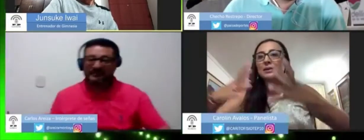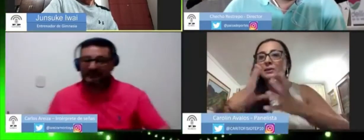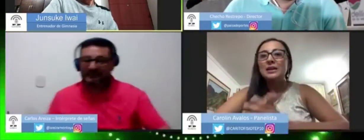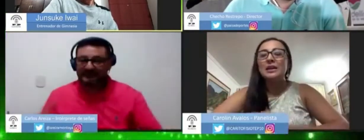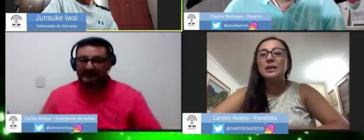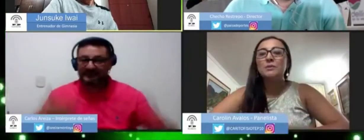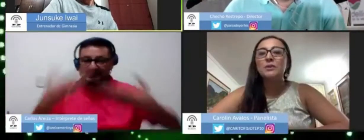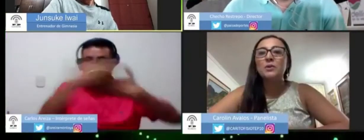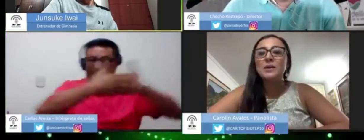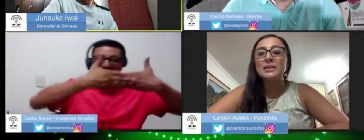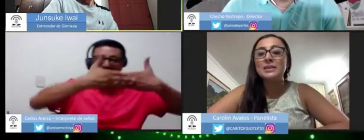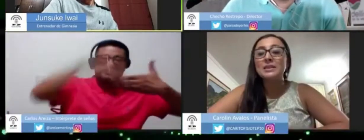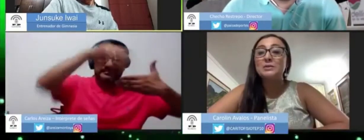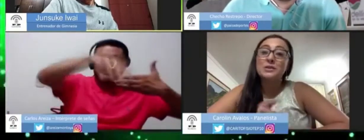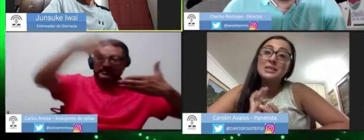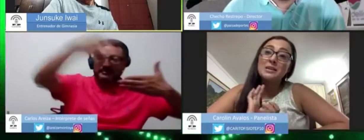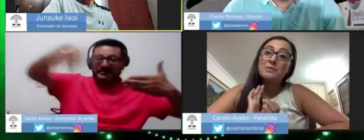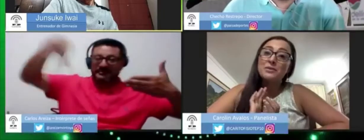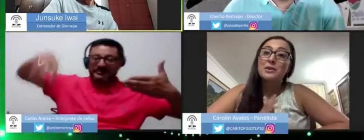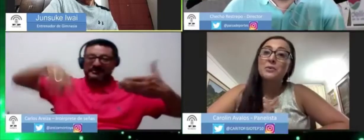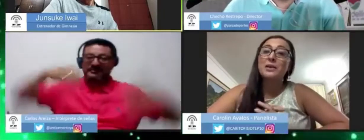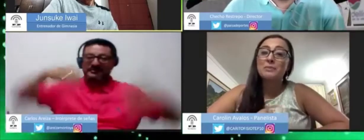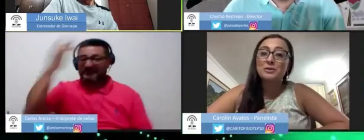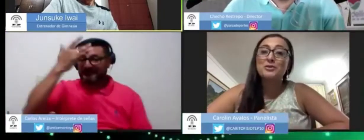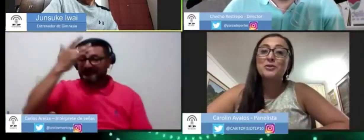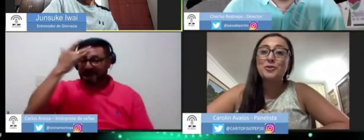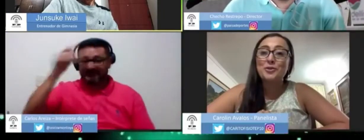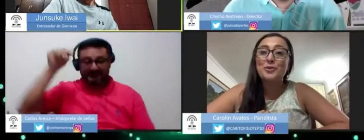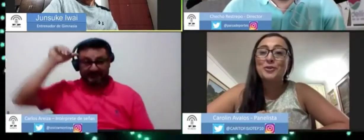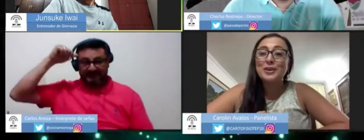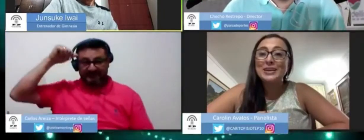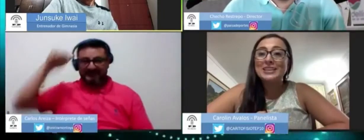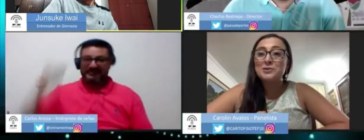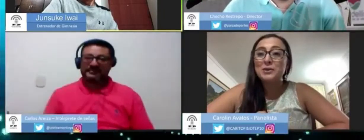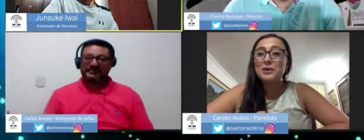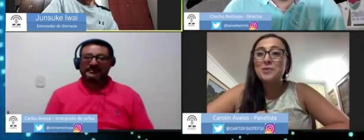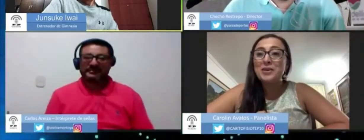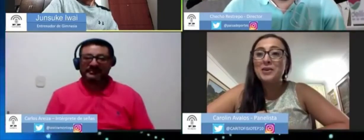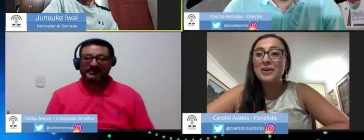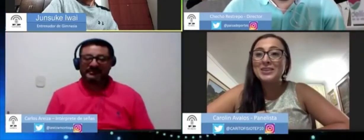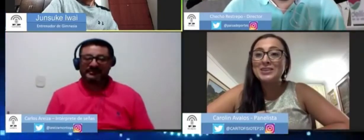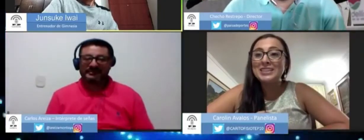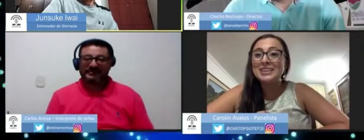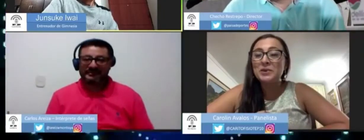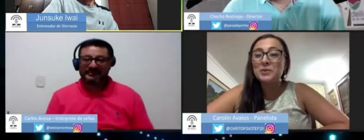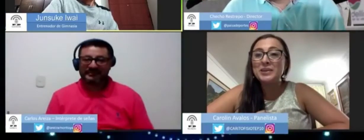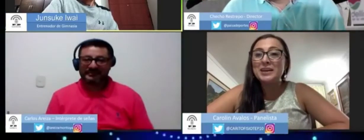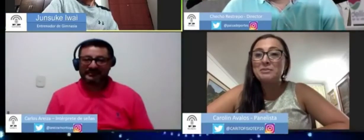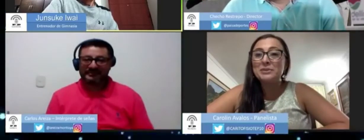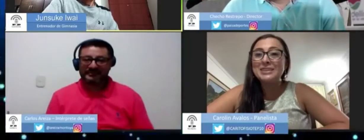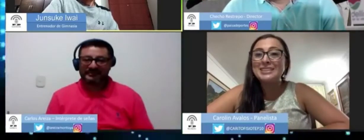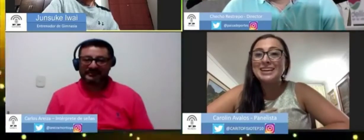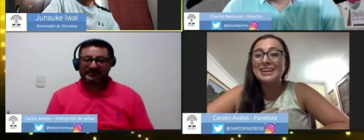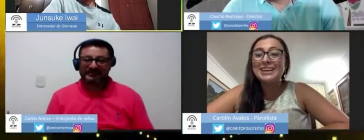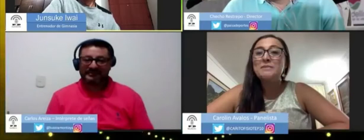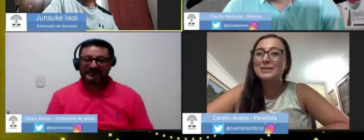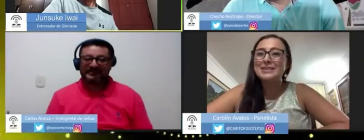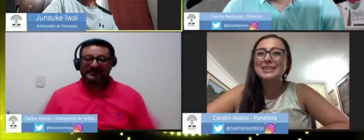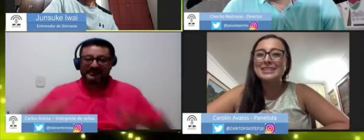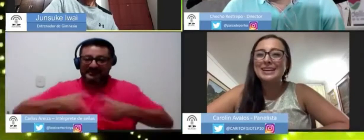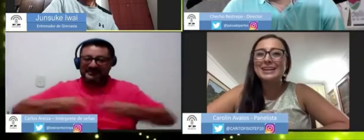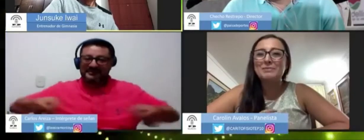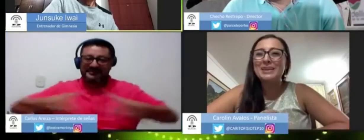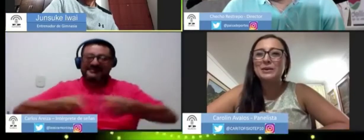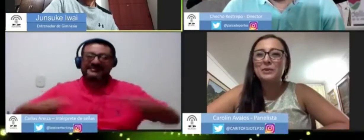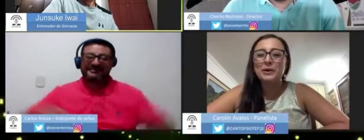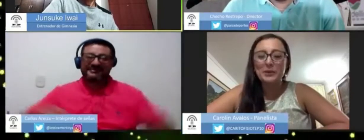bueno, el profe comía allí, yo no sé si el profe se acuerda, pero yo estuve comiendo varios días la comida japonesa, pero extrañaba